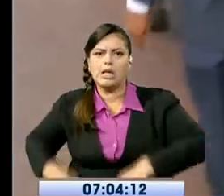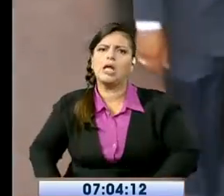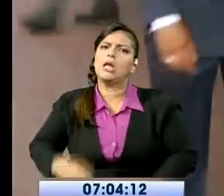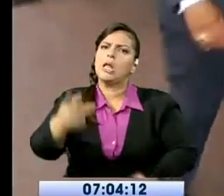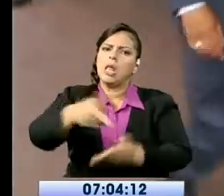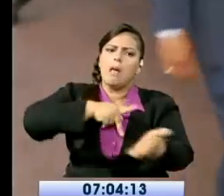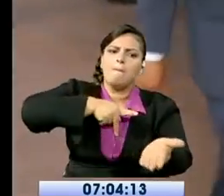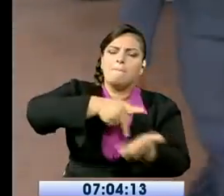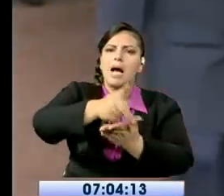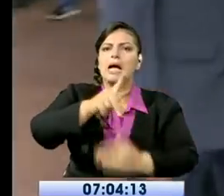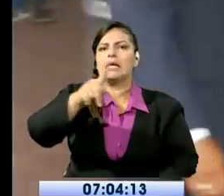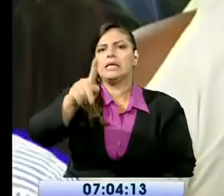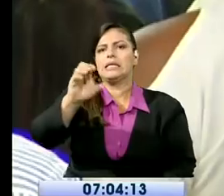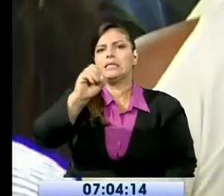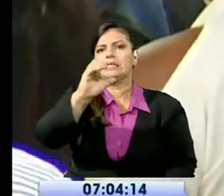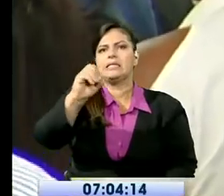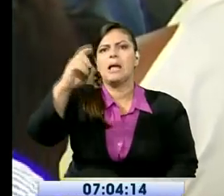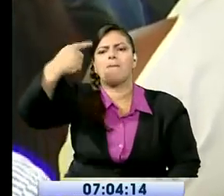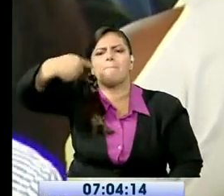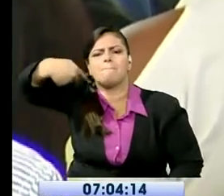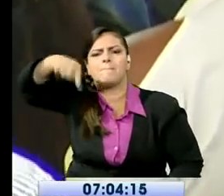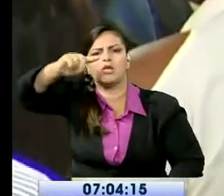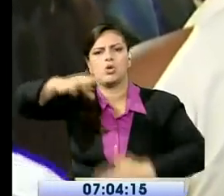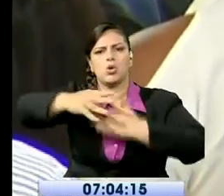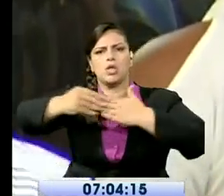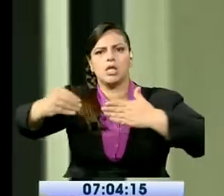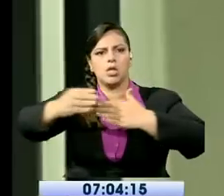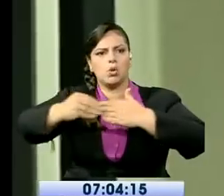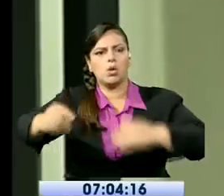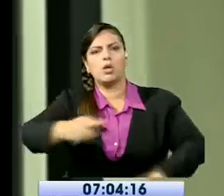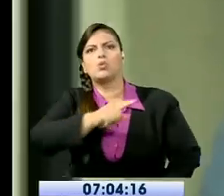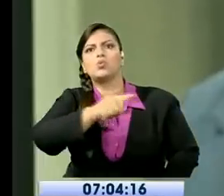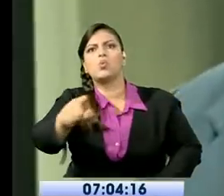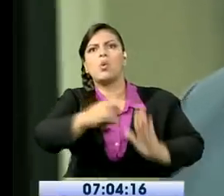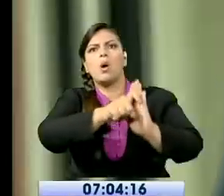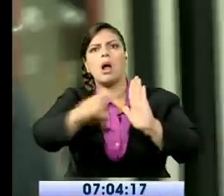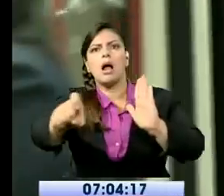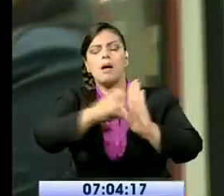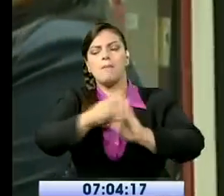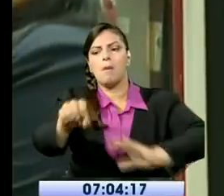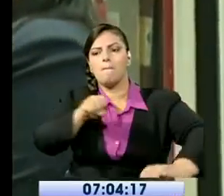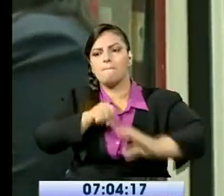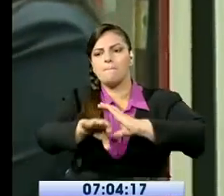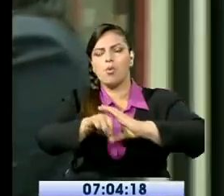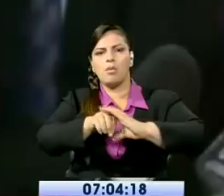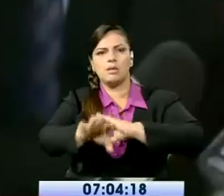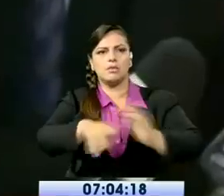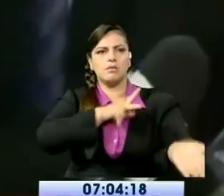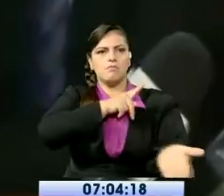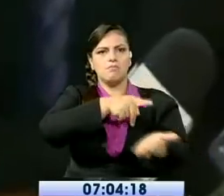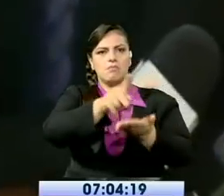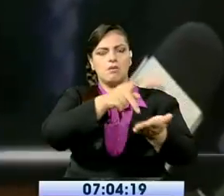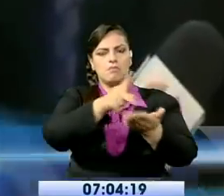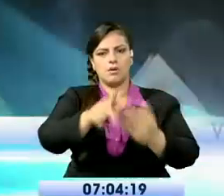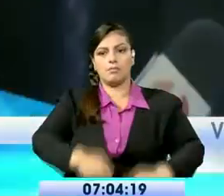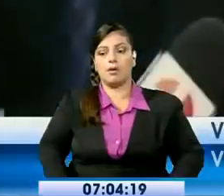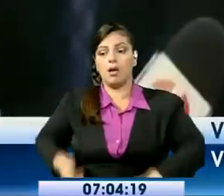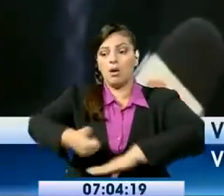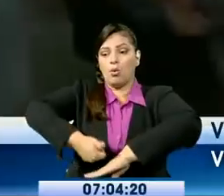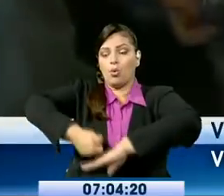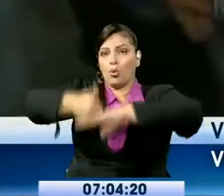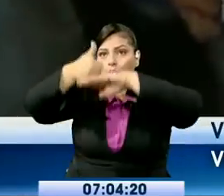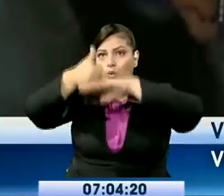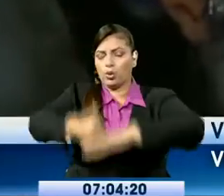A las 9:20 de la mañana llegó el ex secretario jurídico Alexis Mera, que también es abogado de los hermanos Vinicio